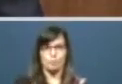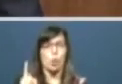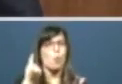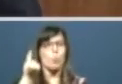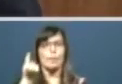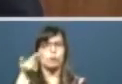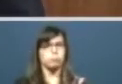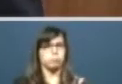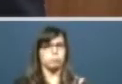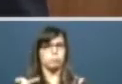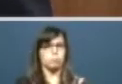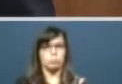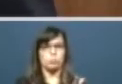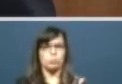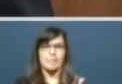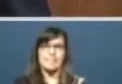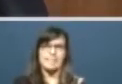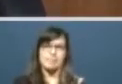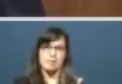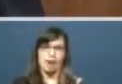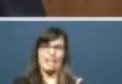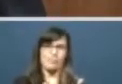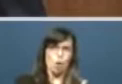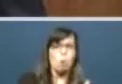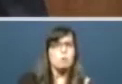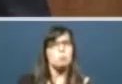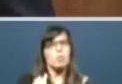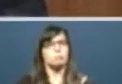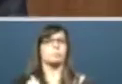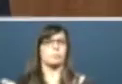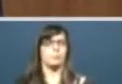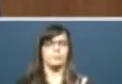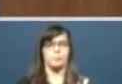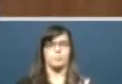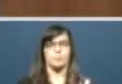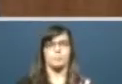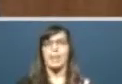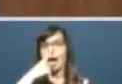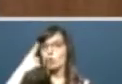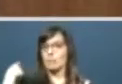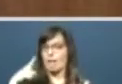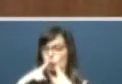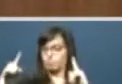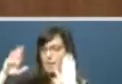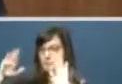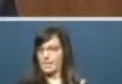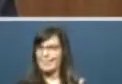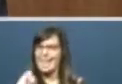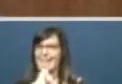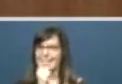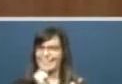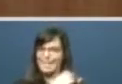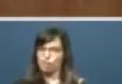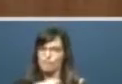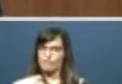relevante que al mismo tiempo es una debilidad y una oportunidad al cierre de 2013 los créditos concedidos por las entidades financieras